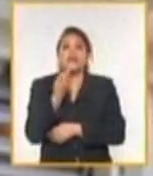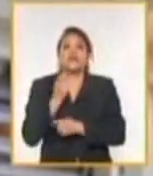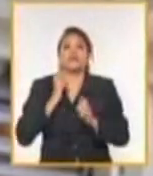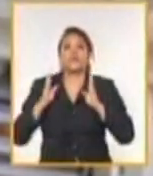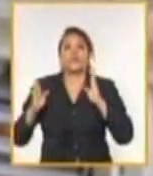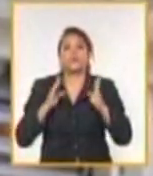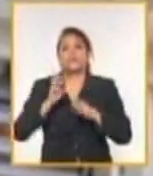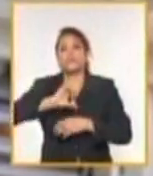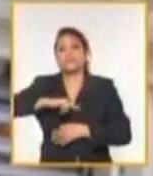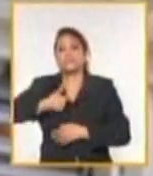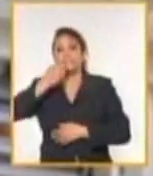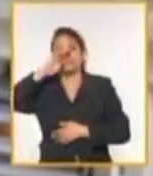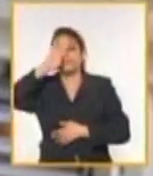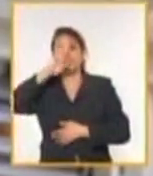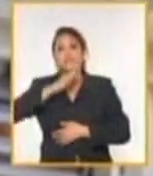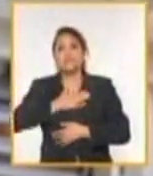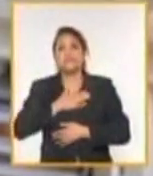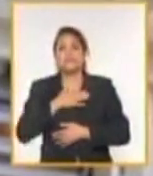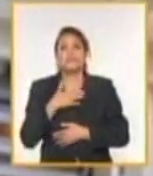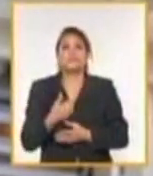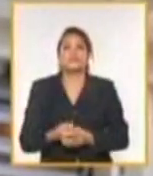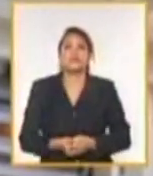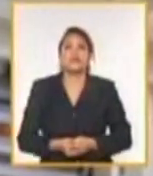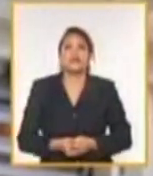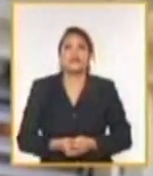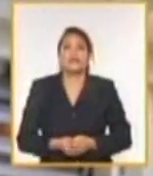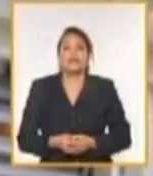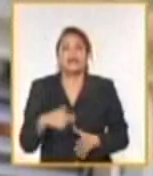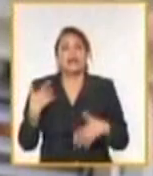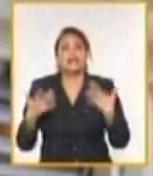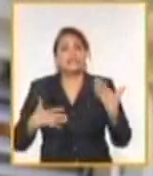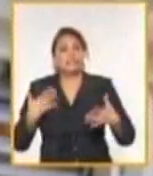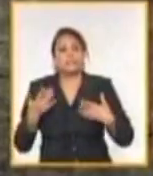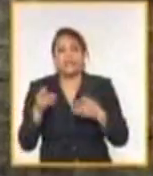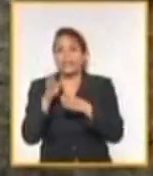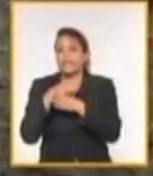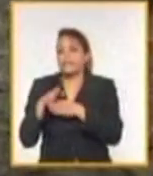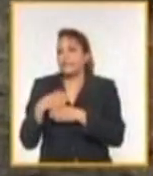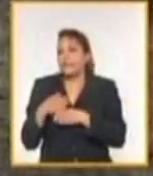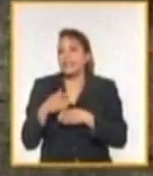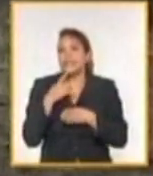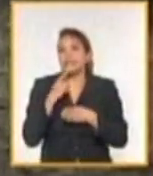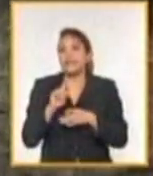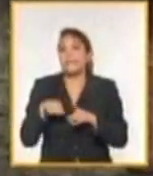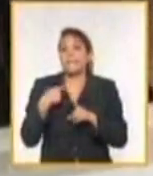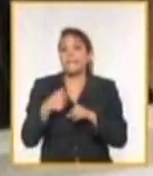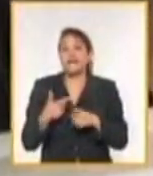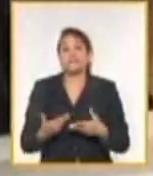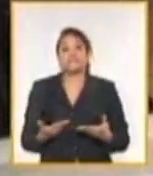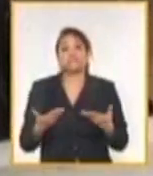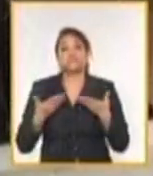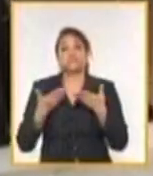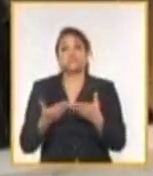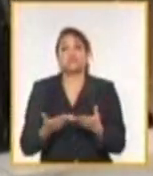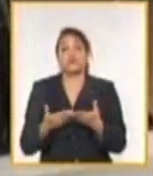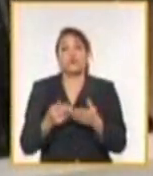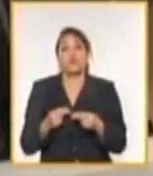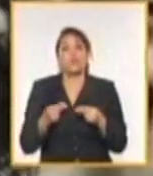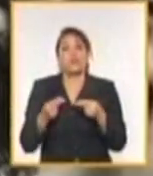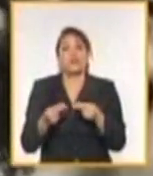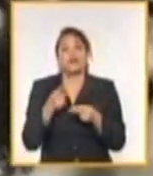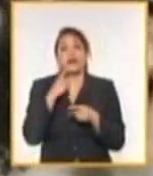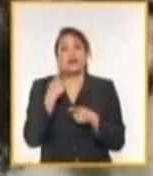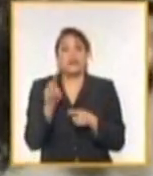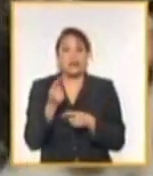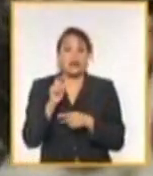de la Cultura Cubana realizando actividades y además dedicándole este gran homenaje.